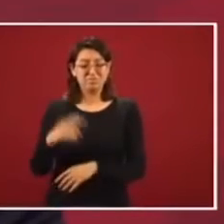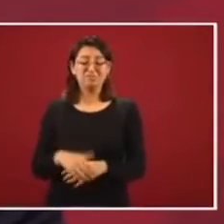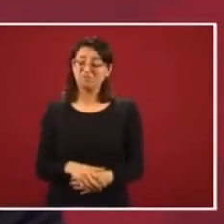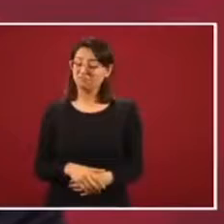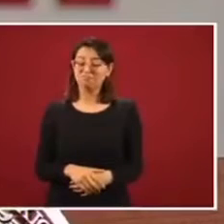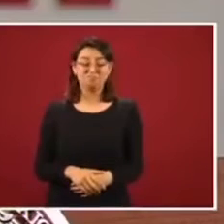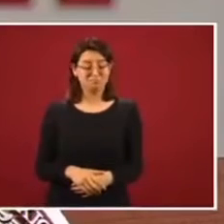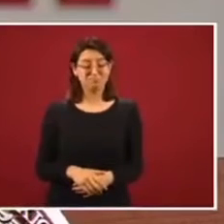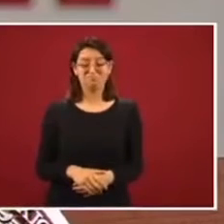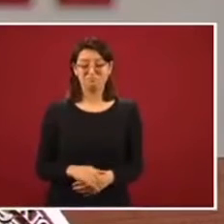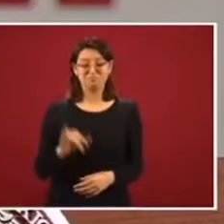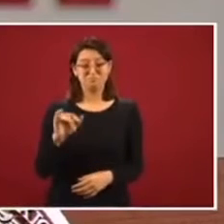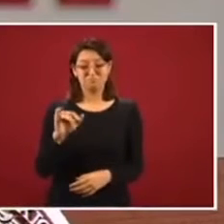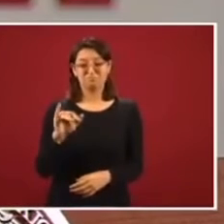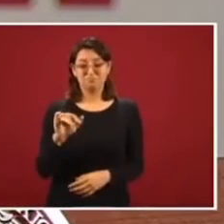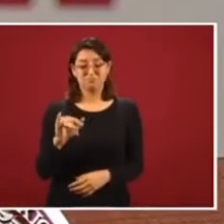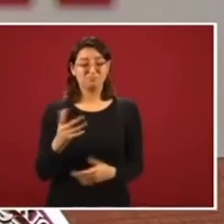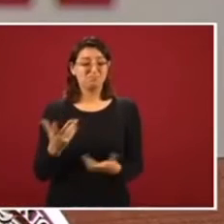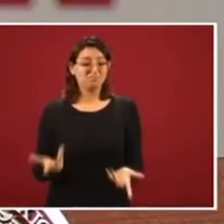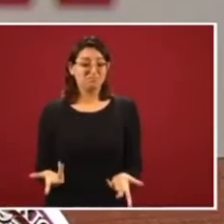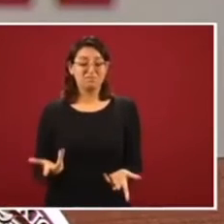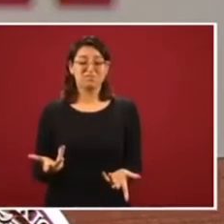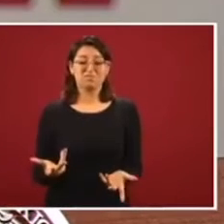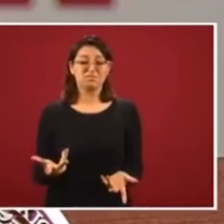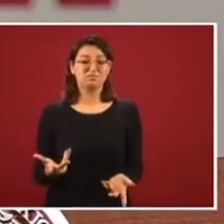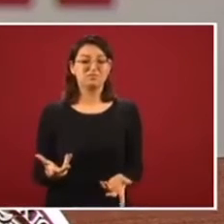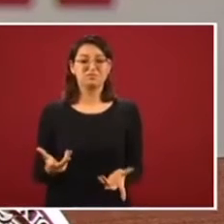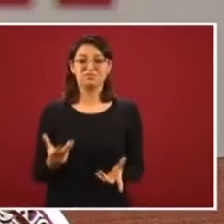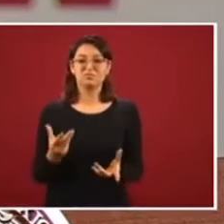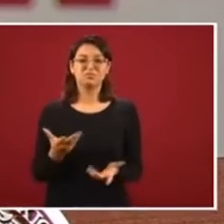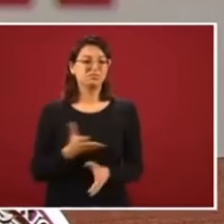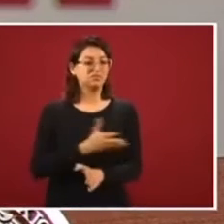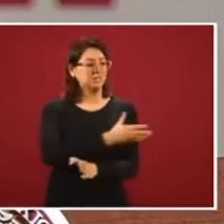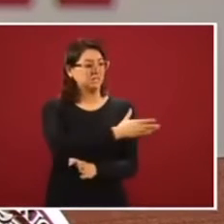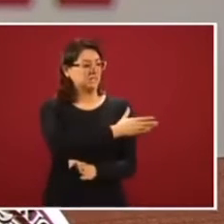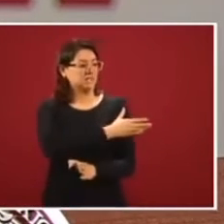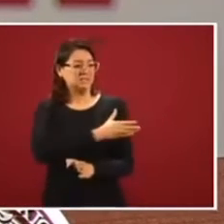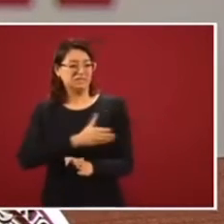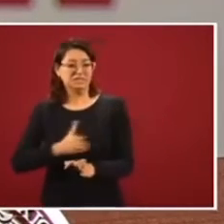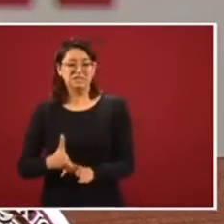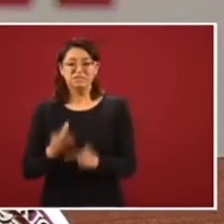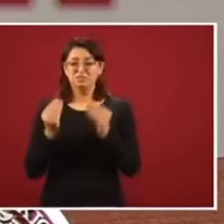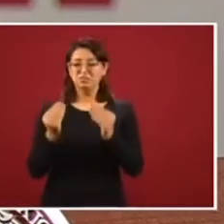régimen que desaparecía a personas,